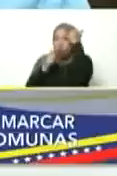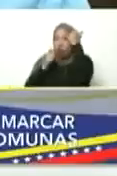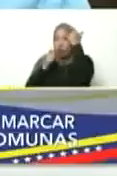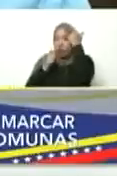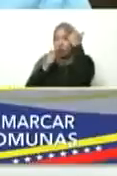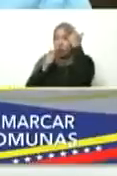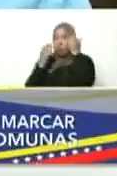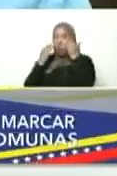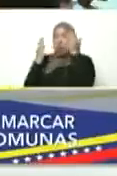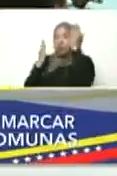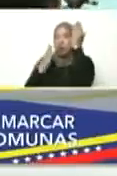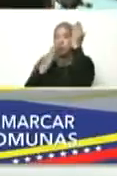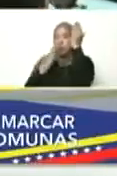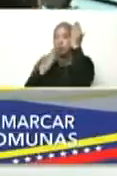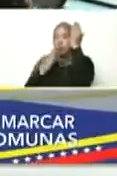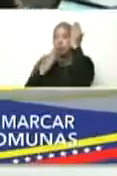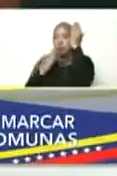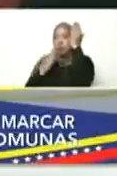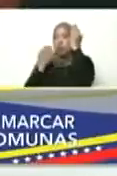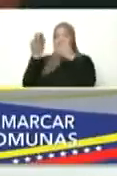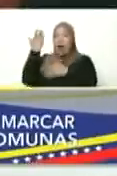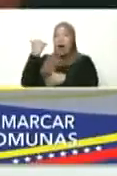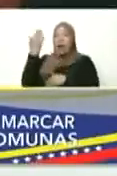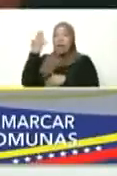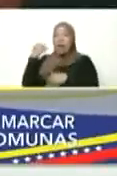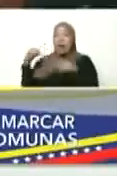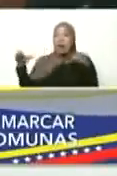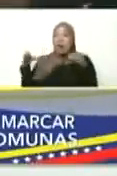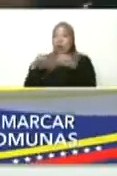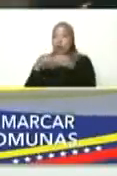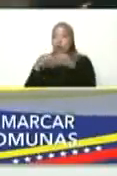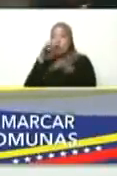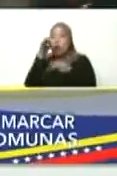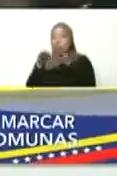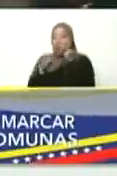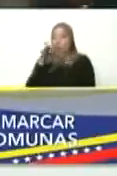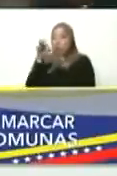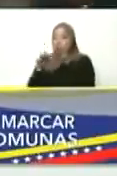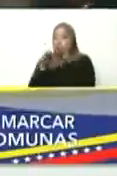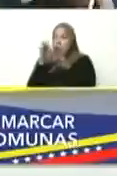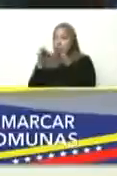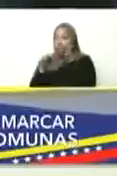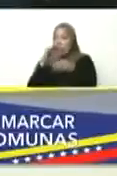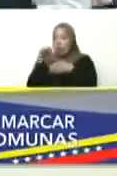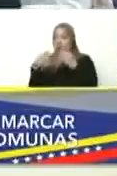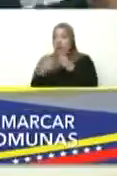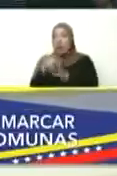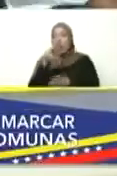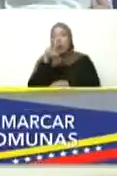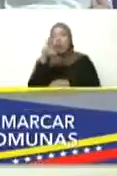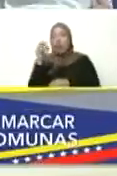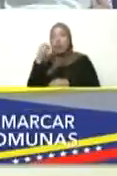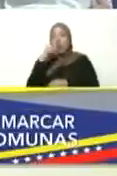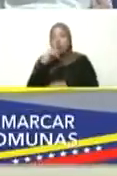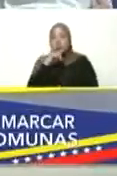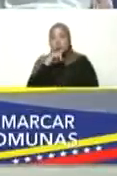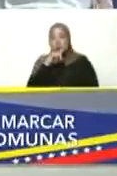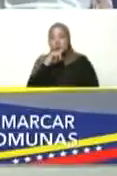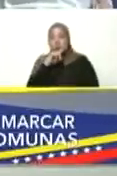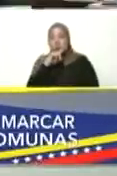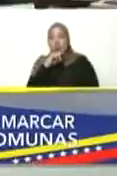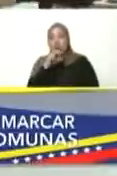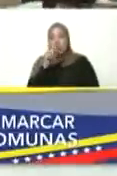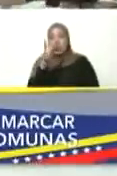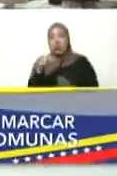afilado. Y allí, precisamente, aquel 20 de octubre del